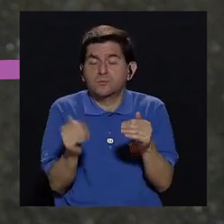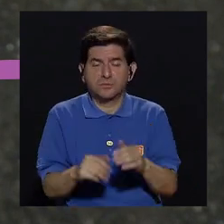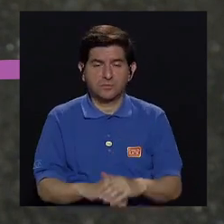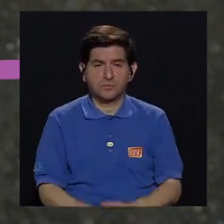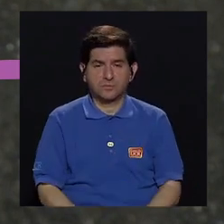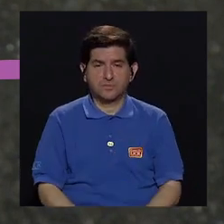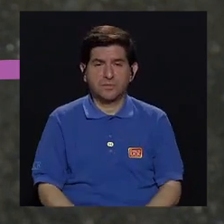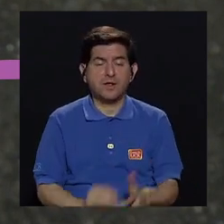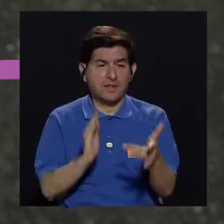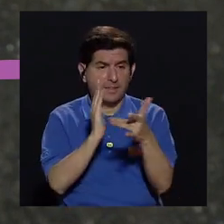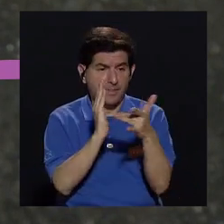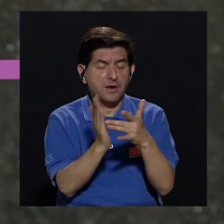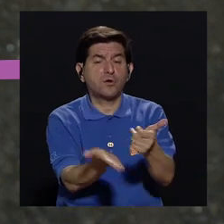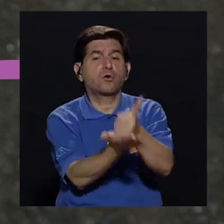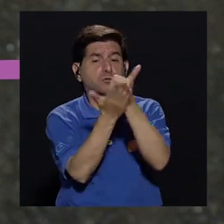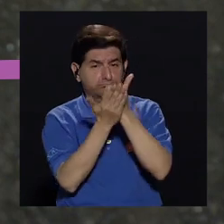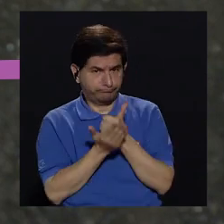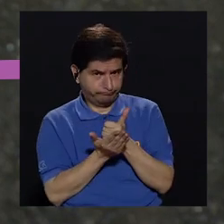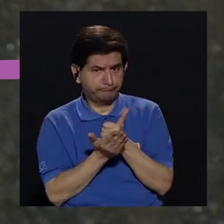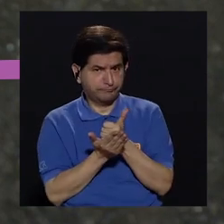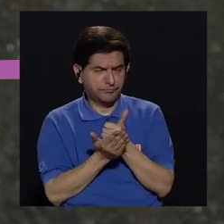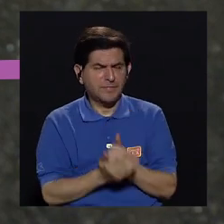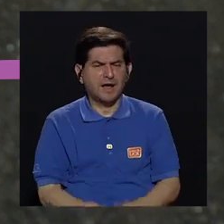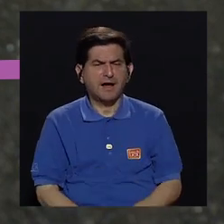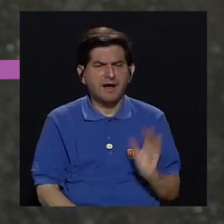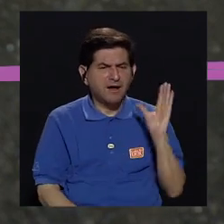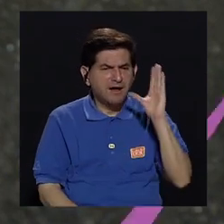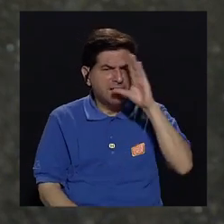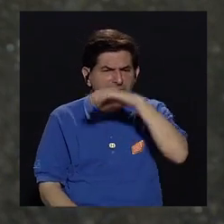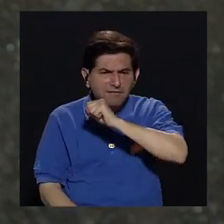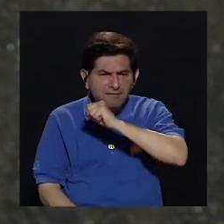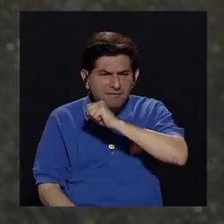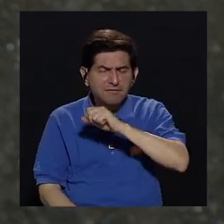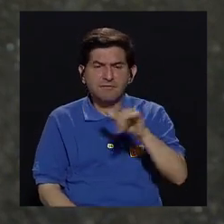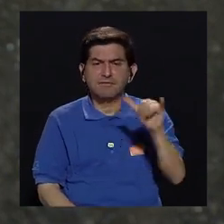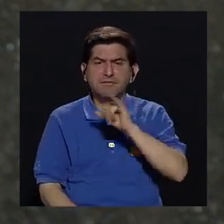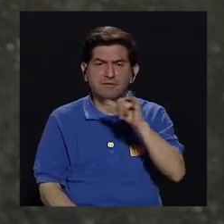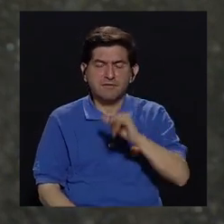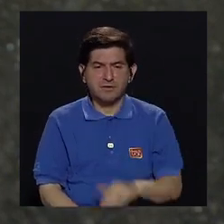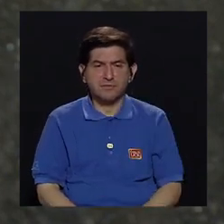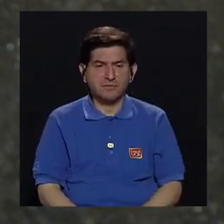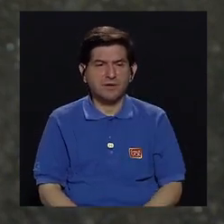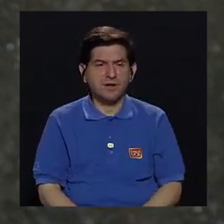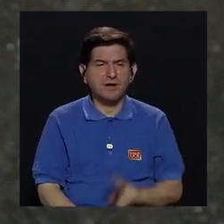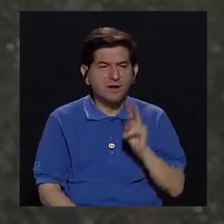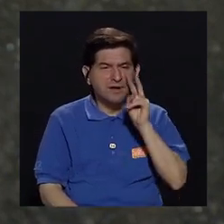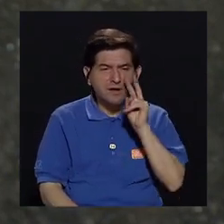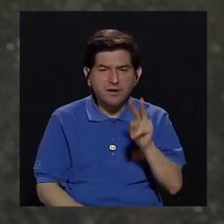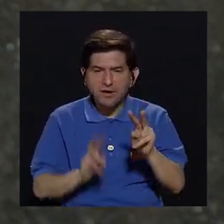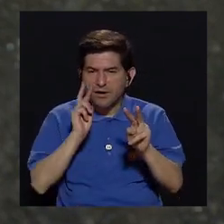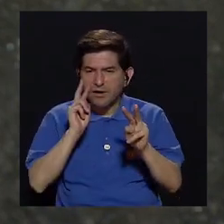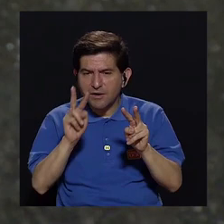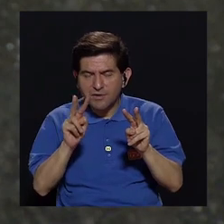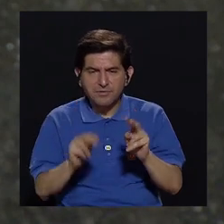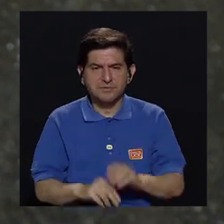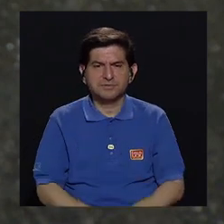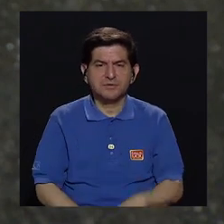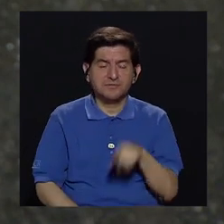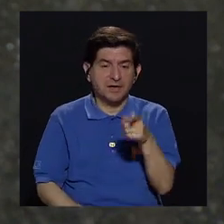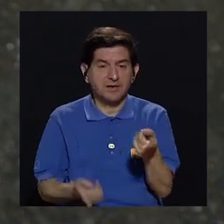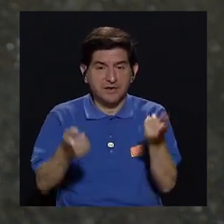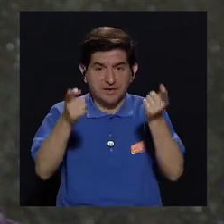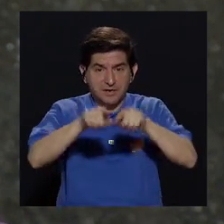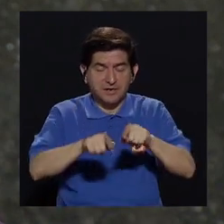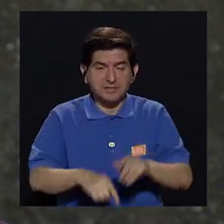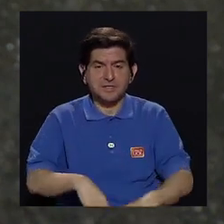Entonces, la tecnología nos ayuda a eso, nos ayuda a dimensionar y nos ayuda a ver dónde